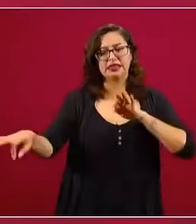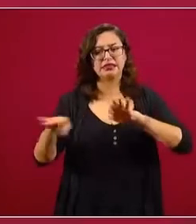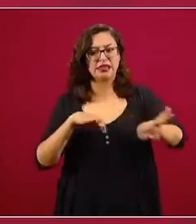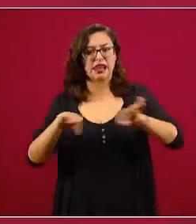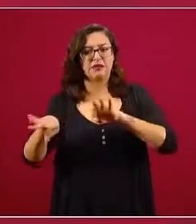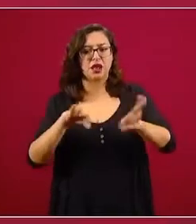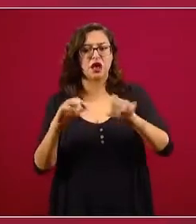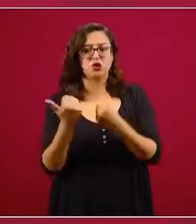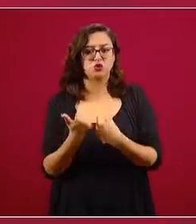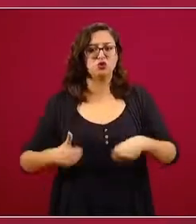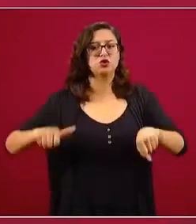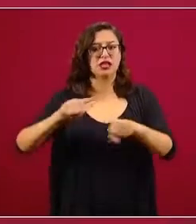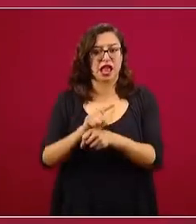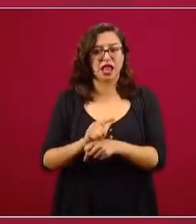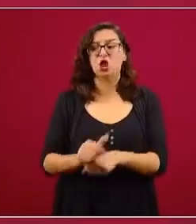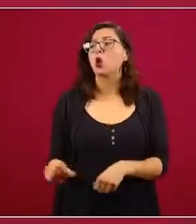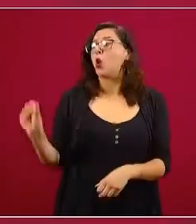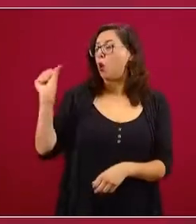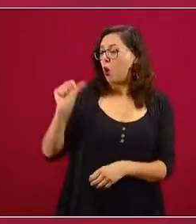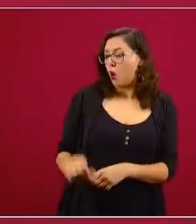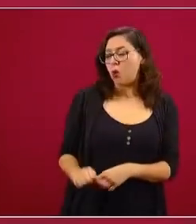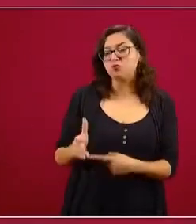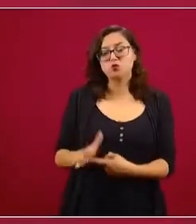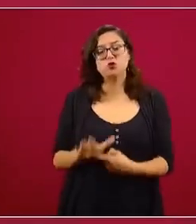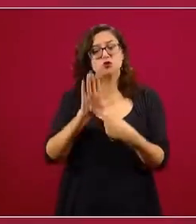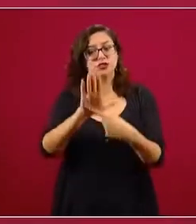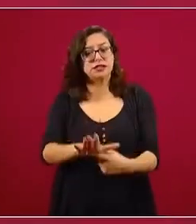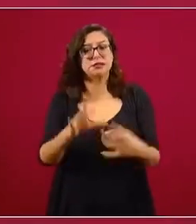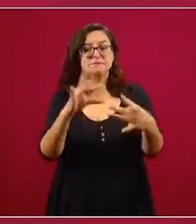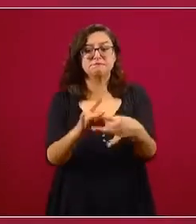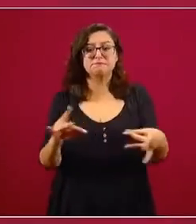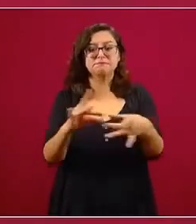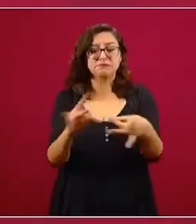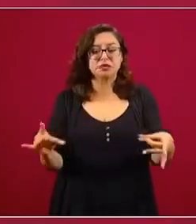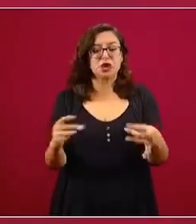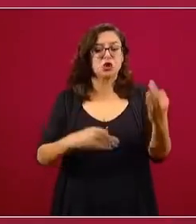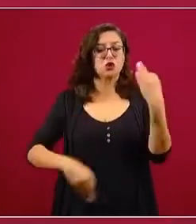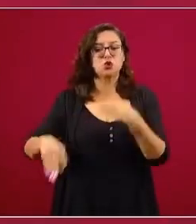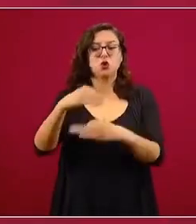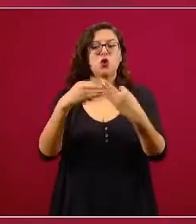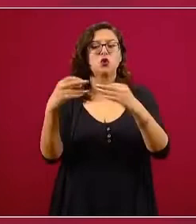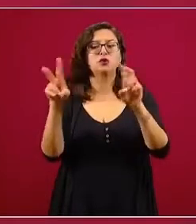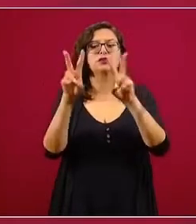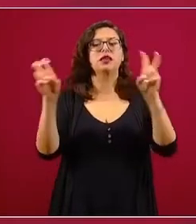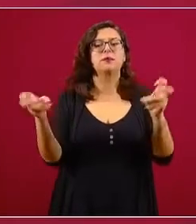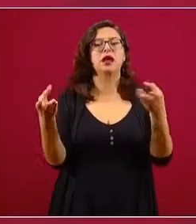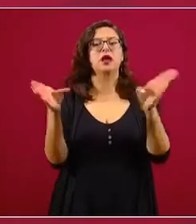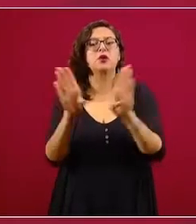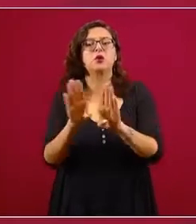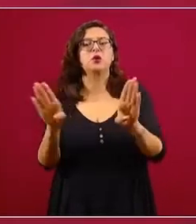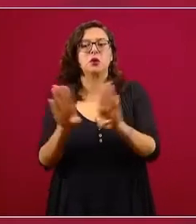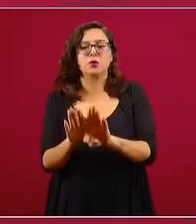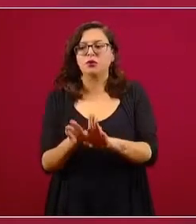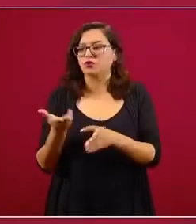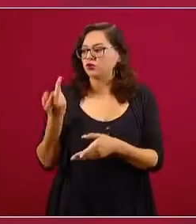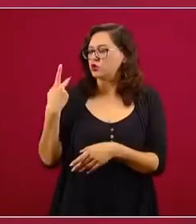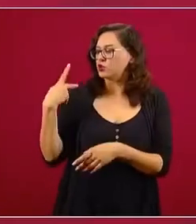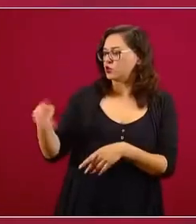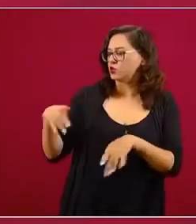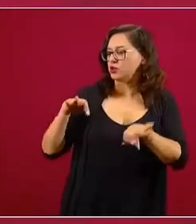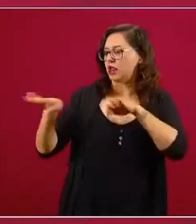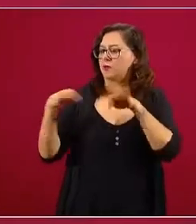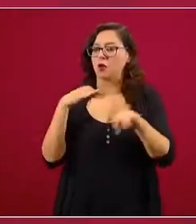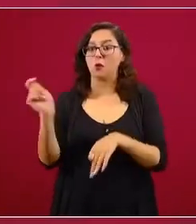viene a exponer, presentar, compartir con nosotros la perspectiva de esta actividad profesional también, que es